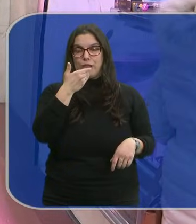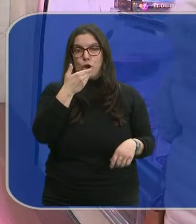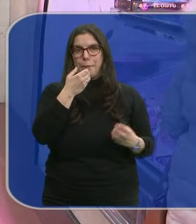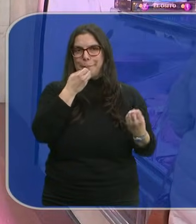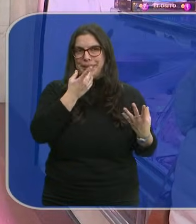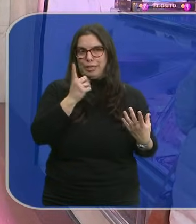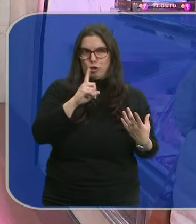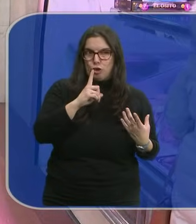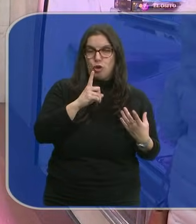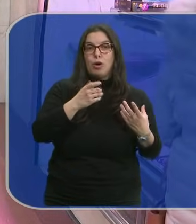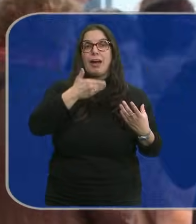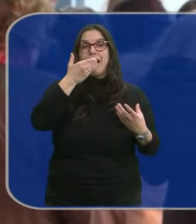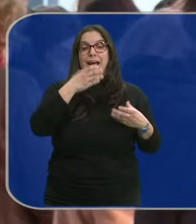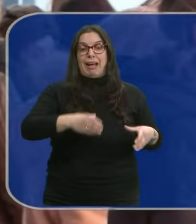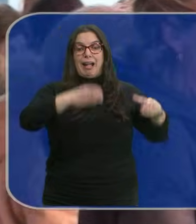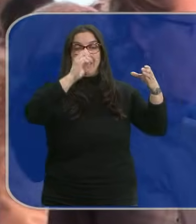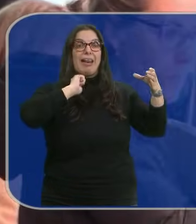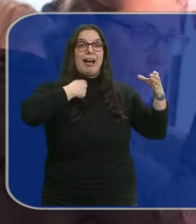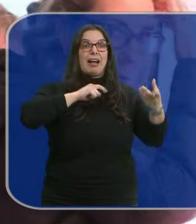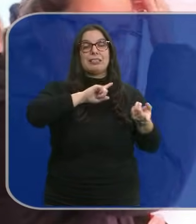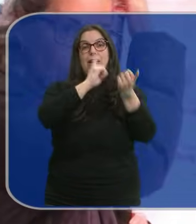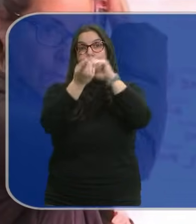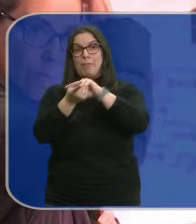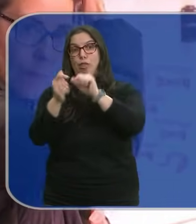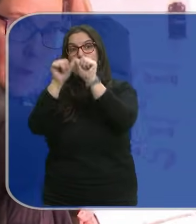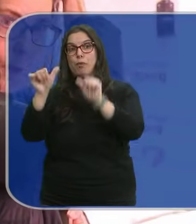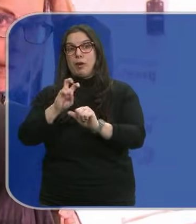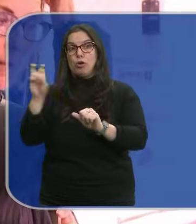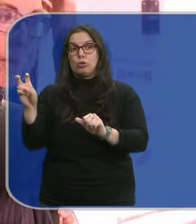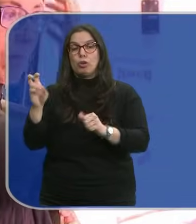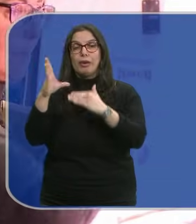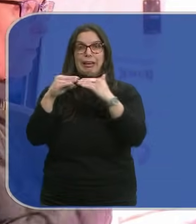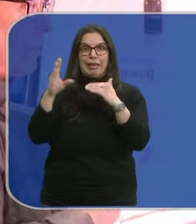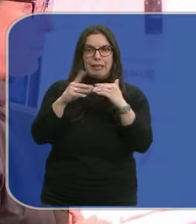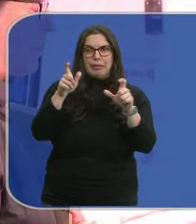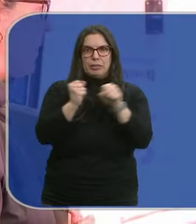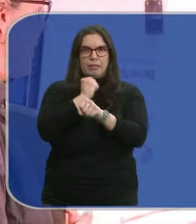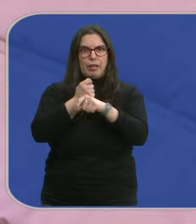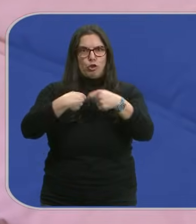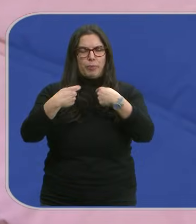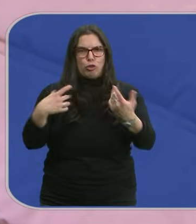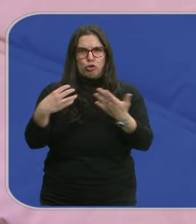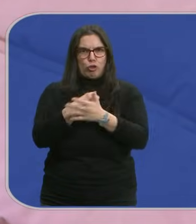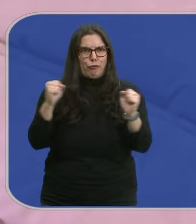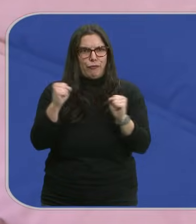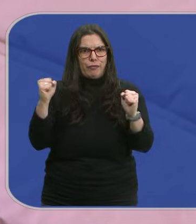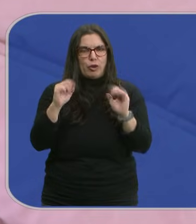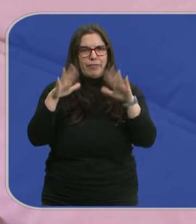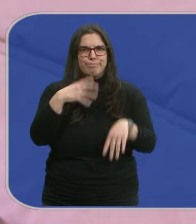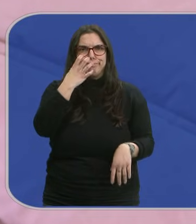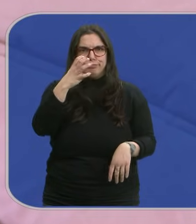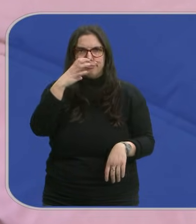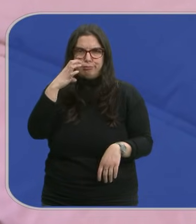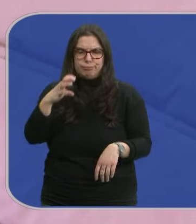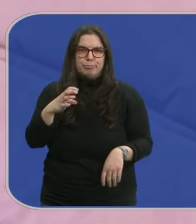dimensionada, se ha sustituido la caldera de gas por una instalación de aerotermia, pasan frío los clientes y también los comerciantes. Esto ha llevado a protestas